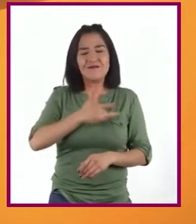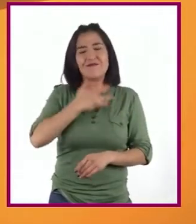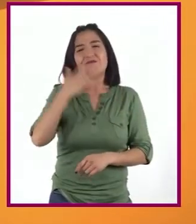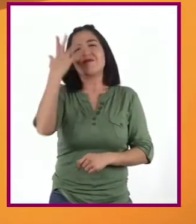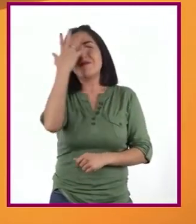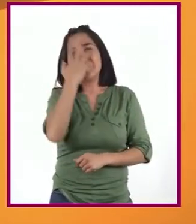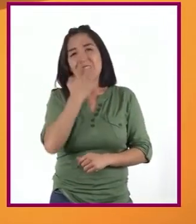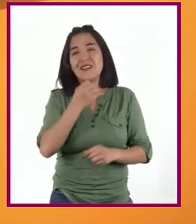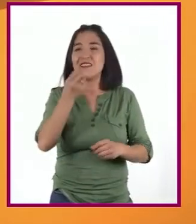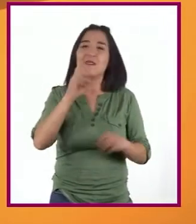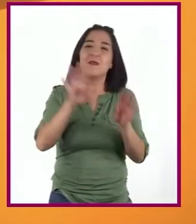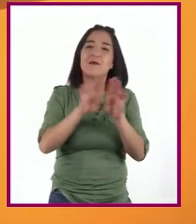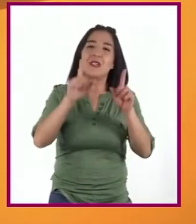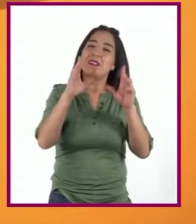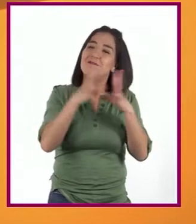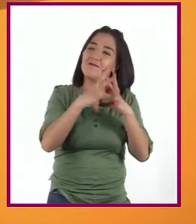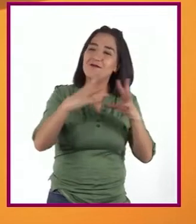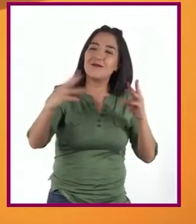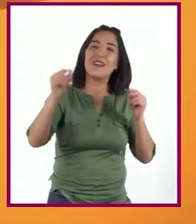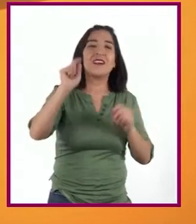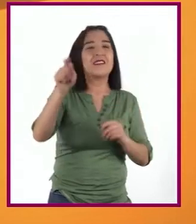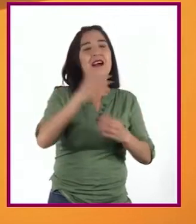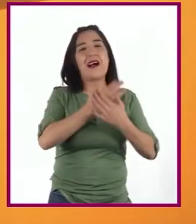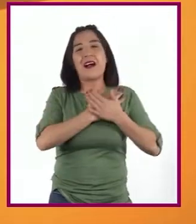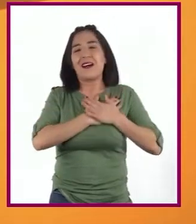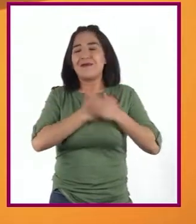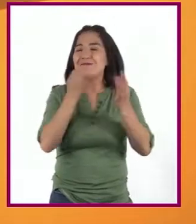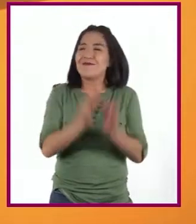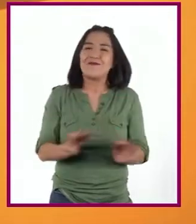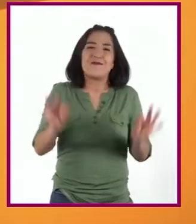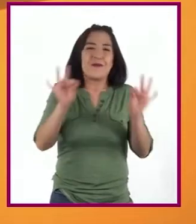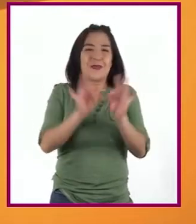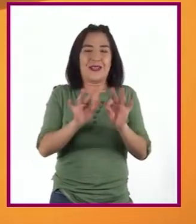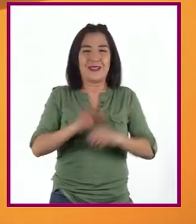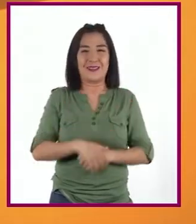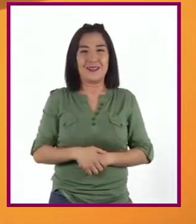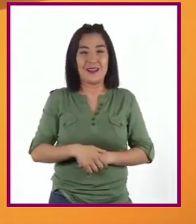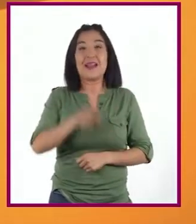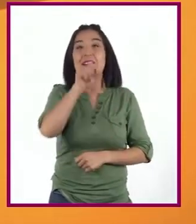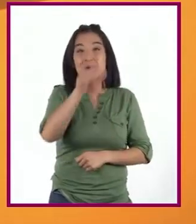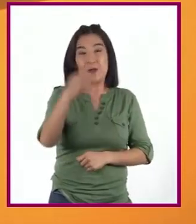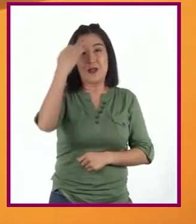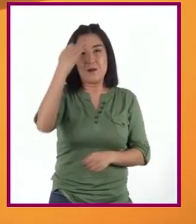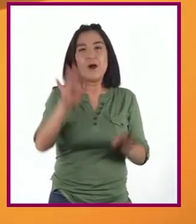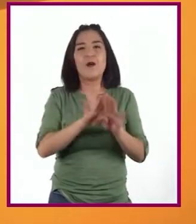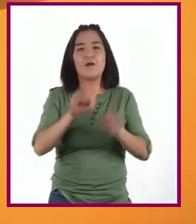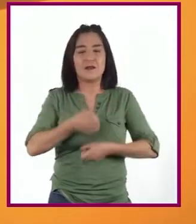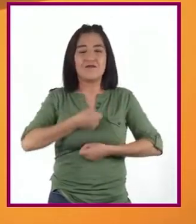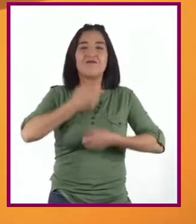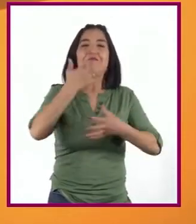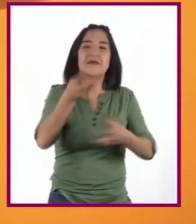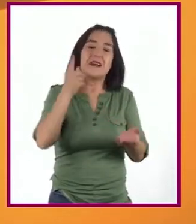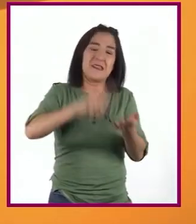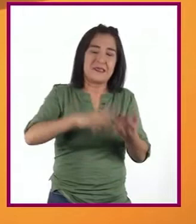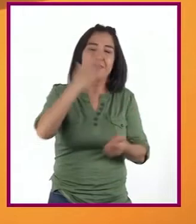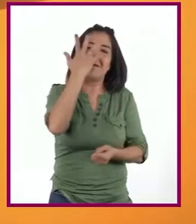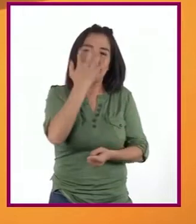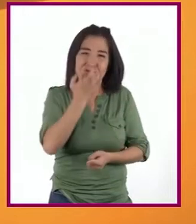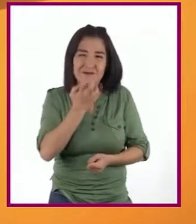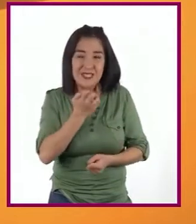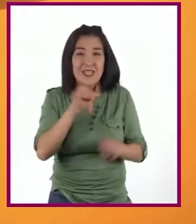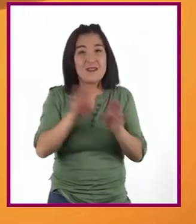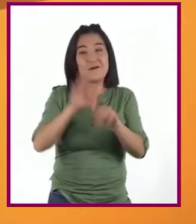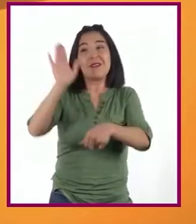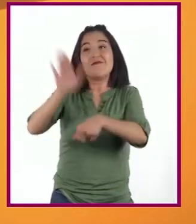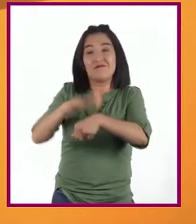tristeza por tener que dejar ir a un amor que fue importante y al tiempo que expresa su tristeza, le advierte